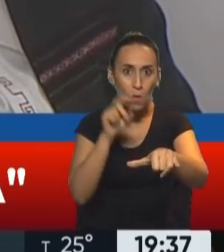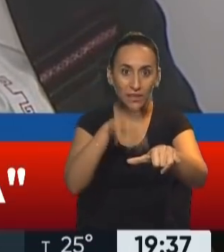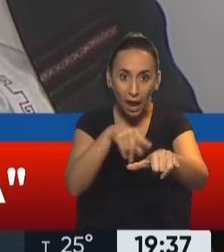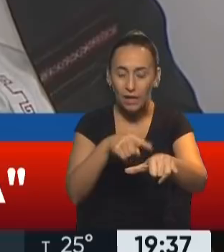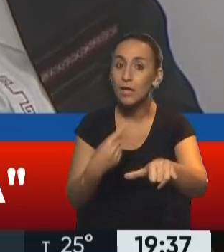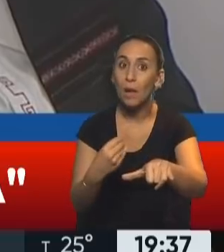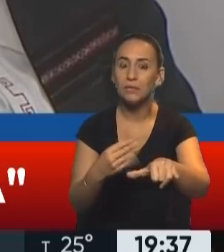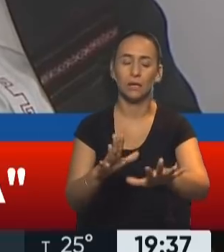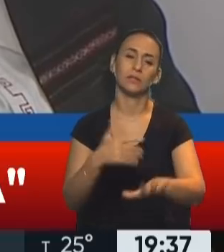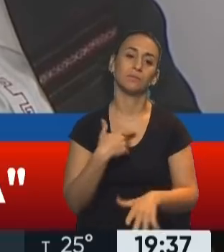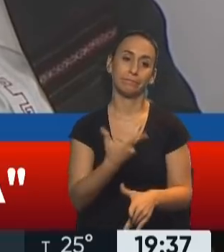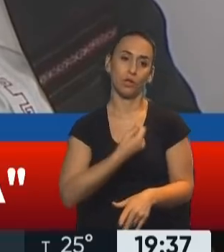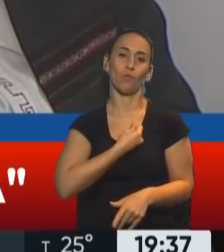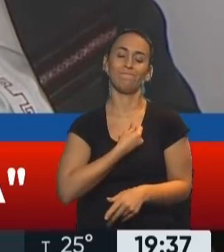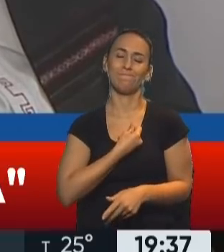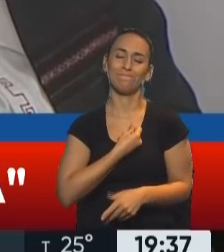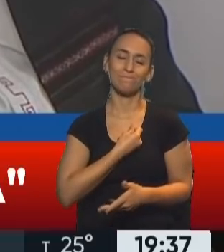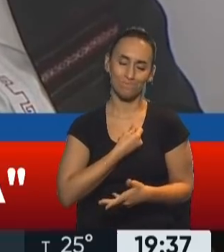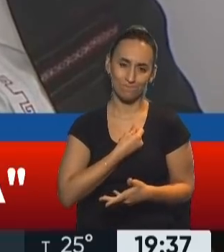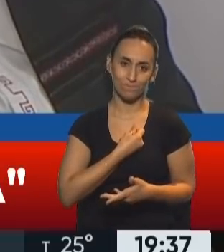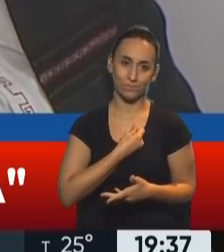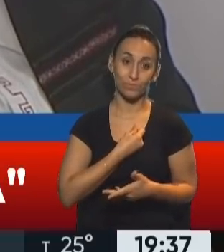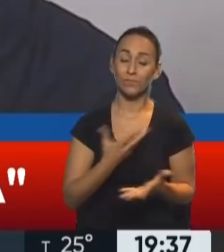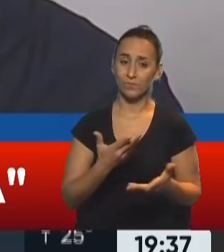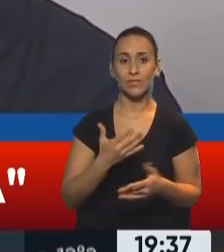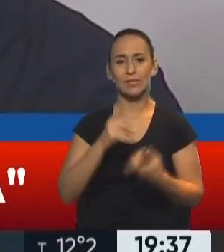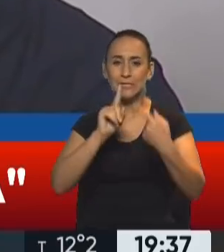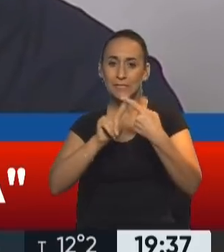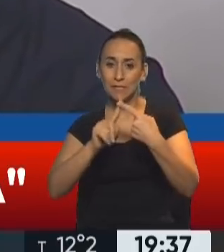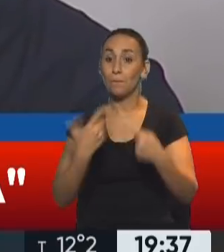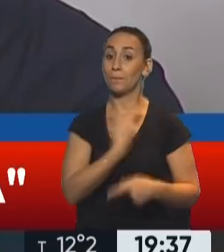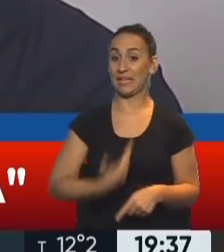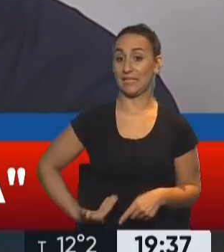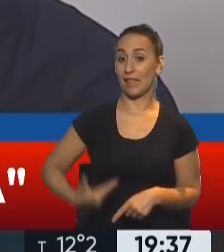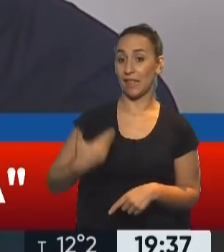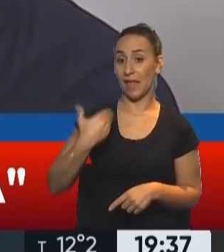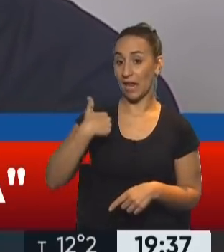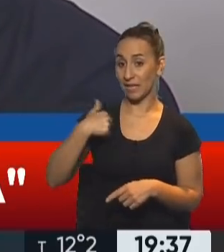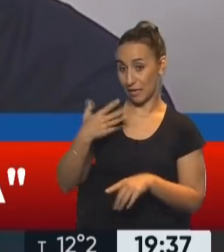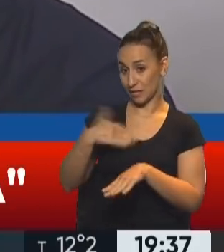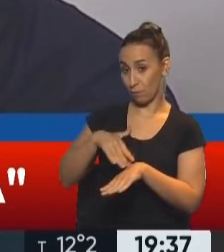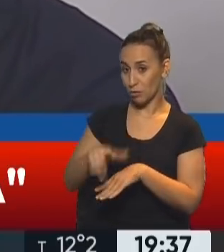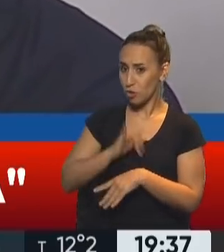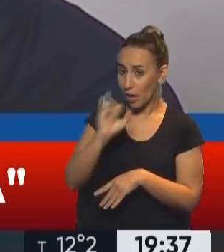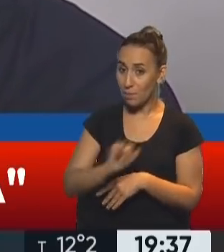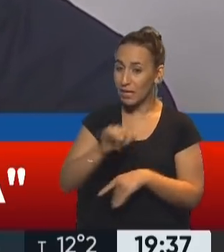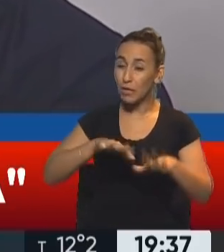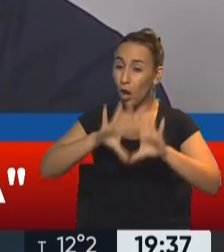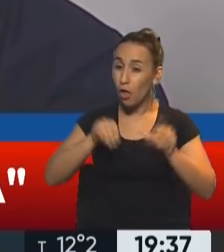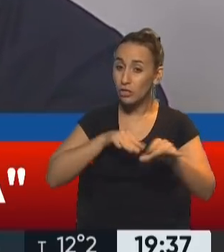Y me dijo que no. Hablé con el presidente de Argentina en aquel entonces, le expliqué lo que estaba